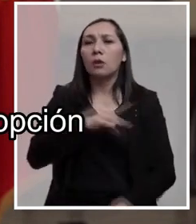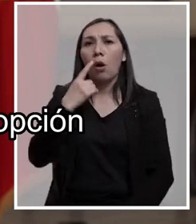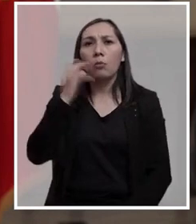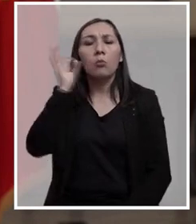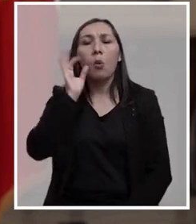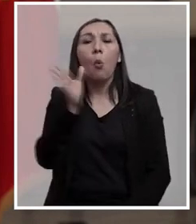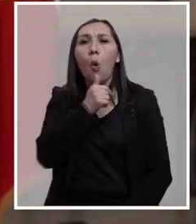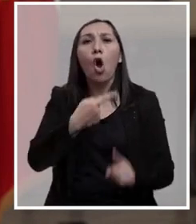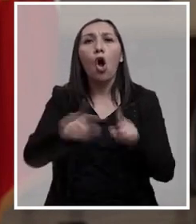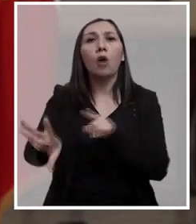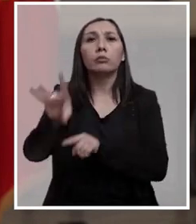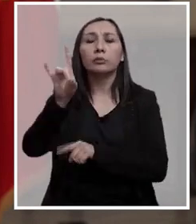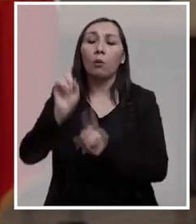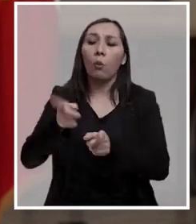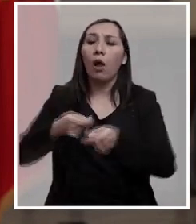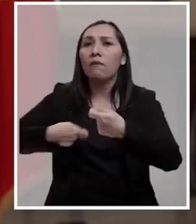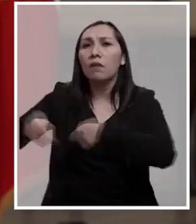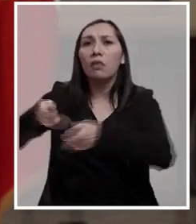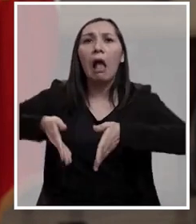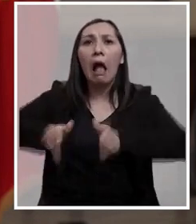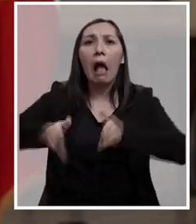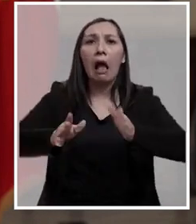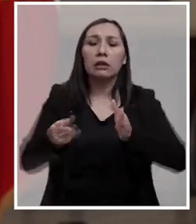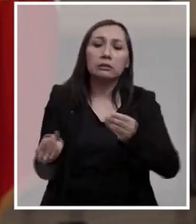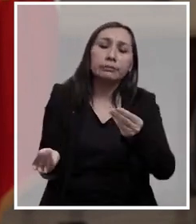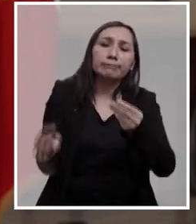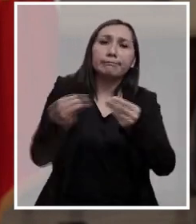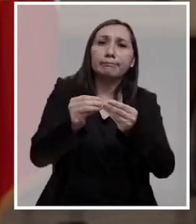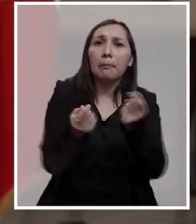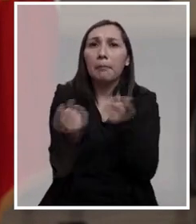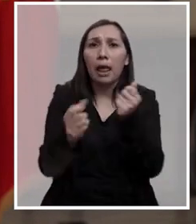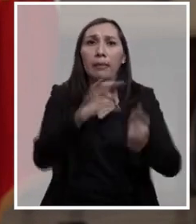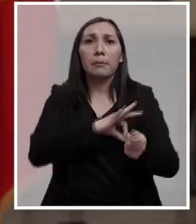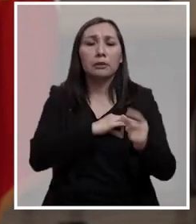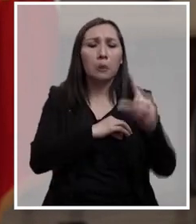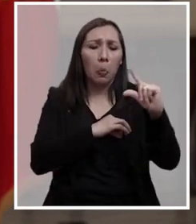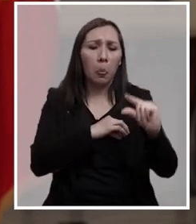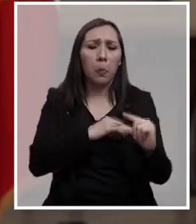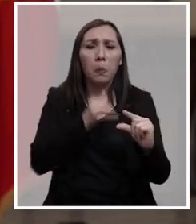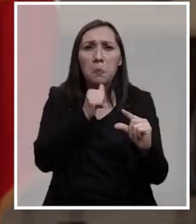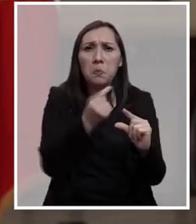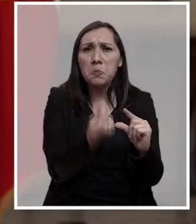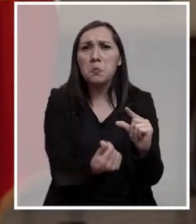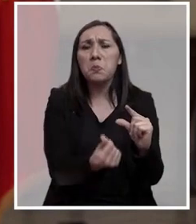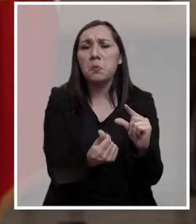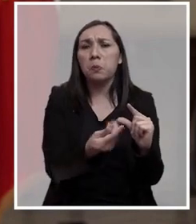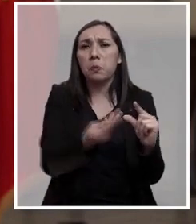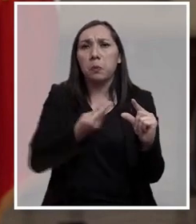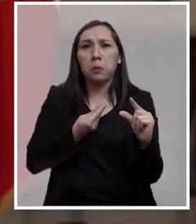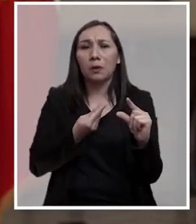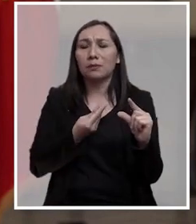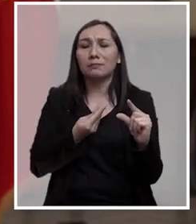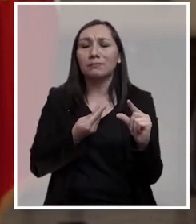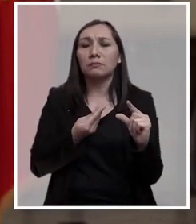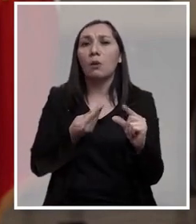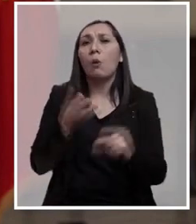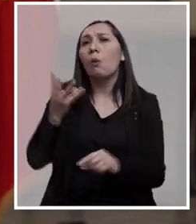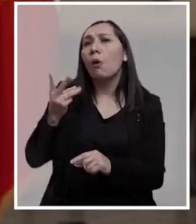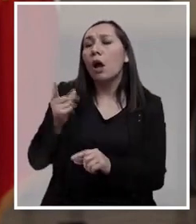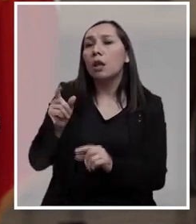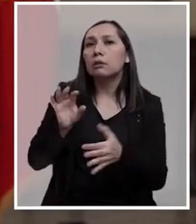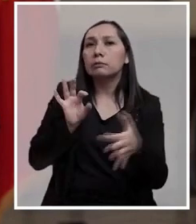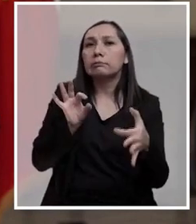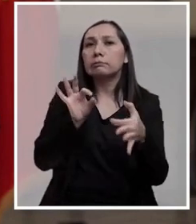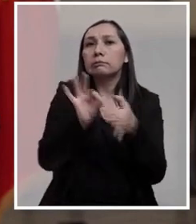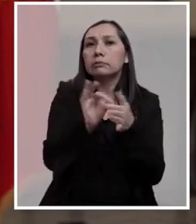chilenos no tienen otra opción que salir a vender a las calles para complementar las pensiones de miseria que hoy reciben cuantos